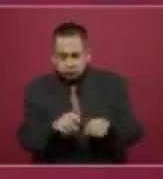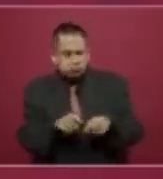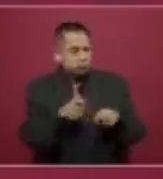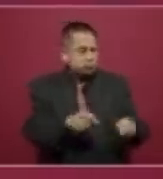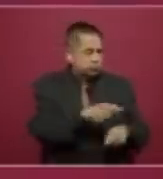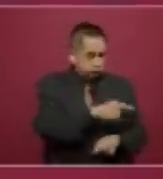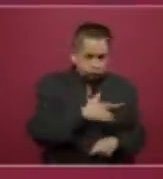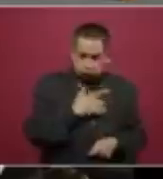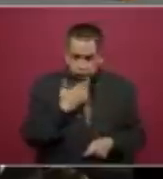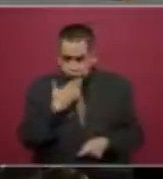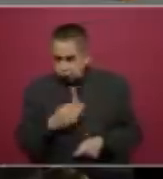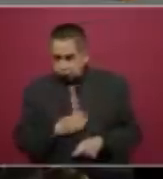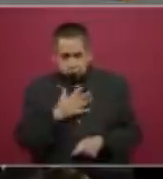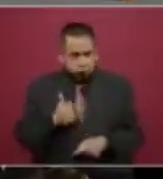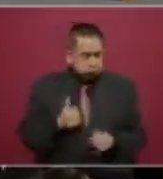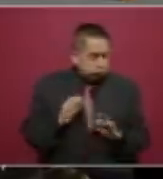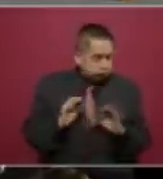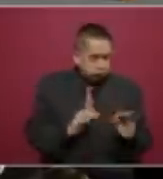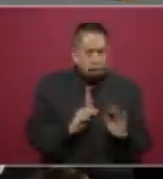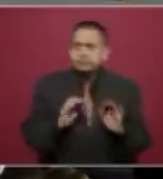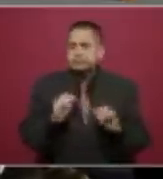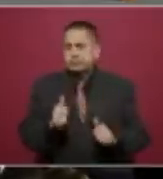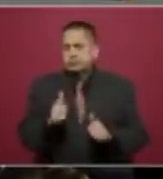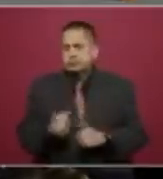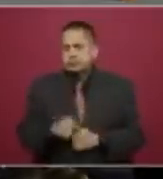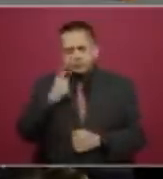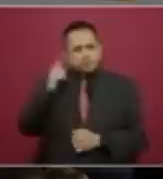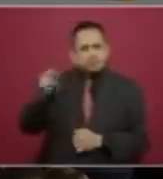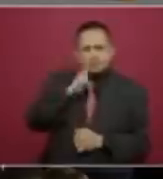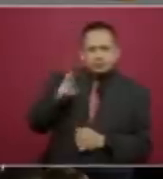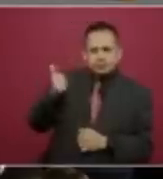bienestar. Pero aquí están los resultados.